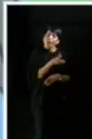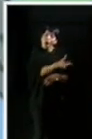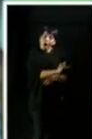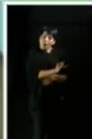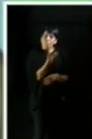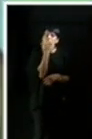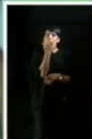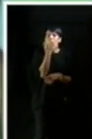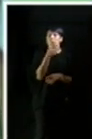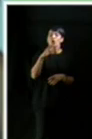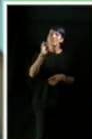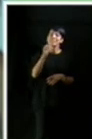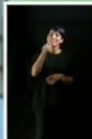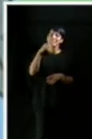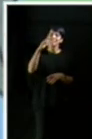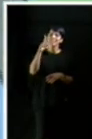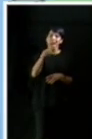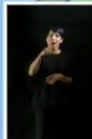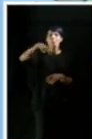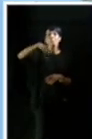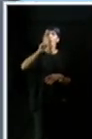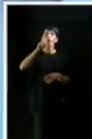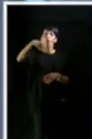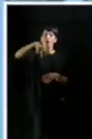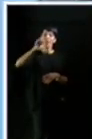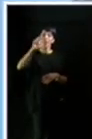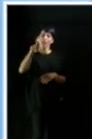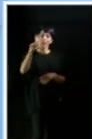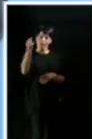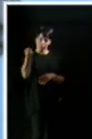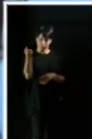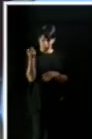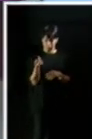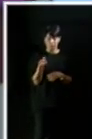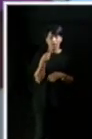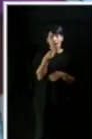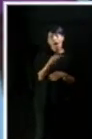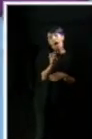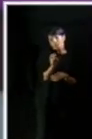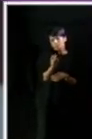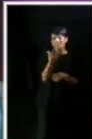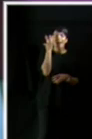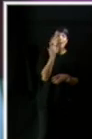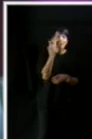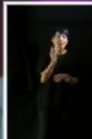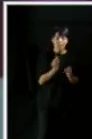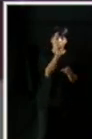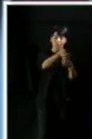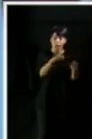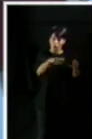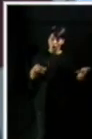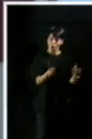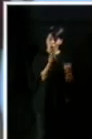nos la cargamos pero no las llevamos a la ensalada así que buena higiene no sólo en la cocina así en general